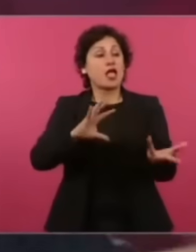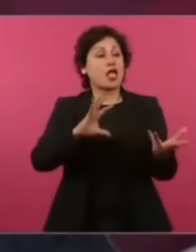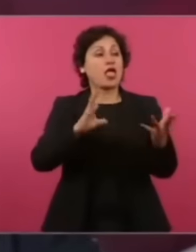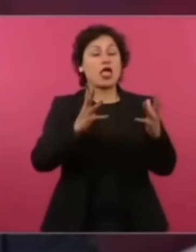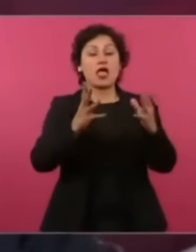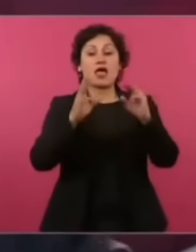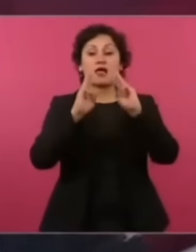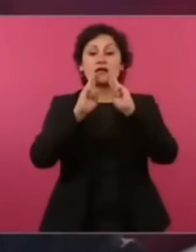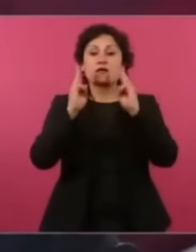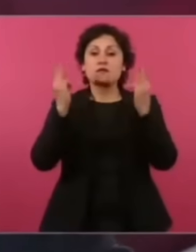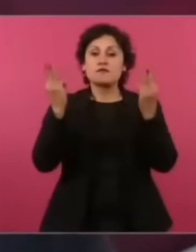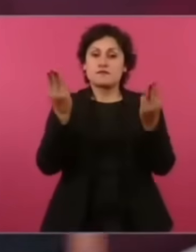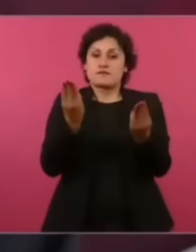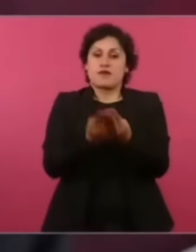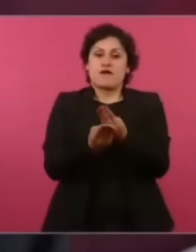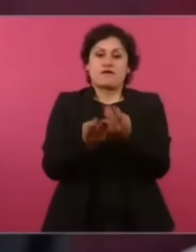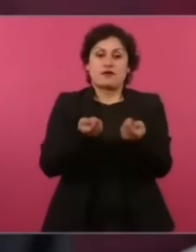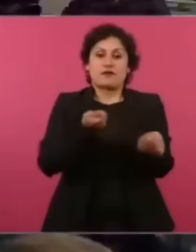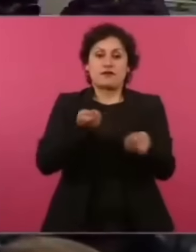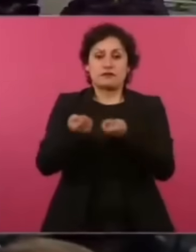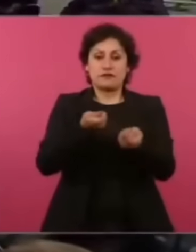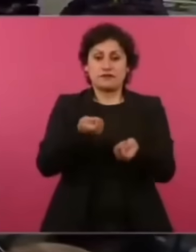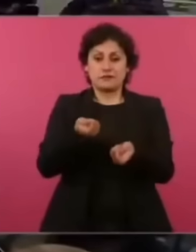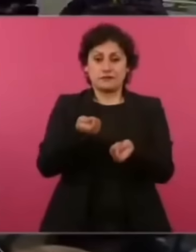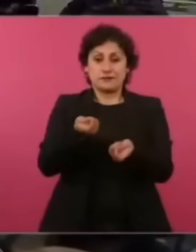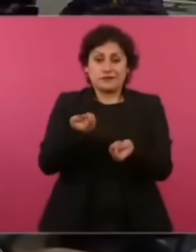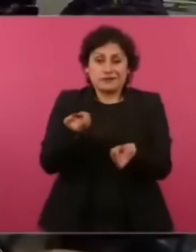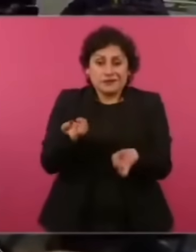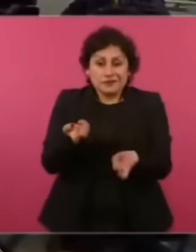y desgracian al país.